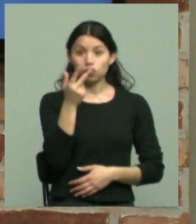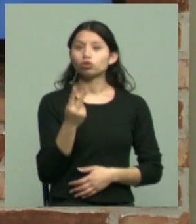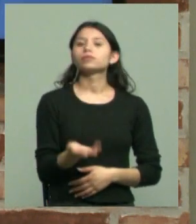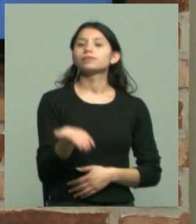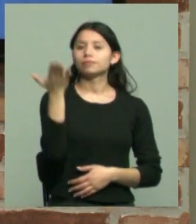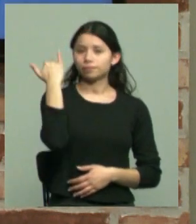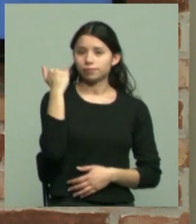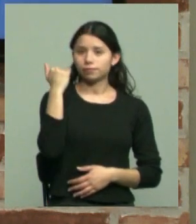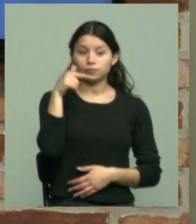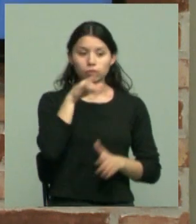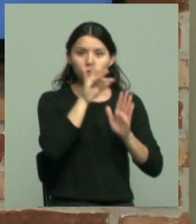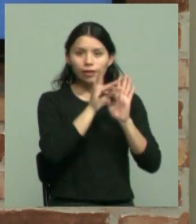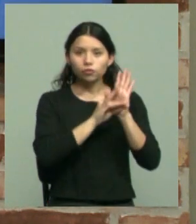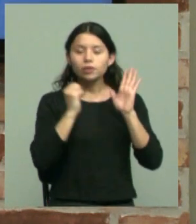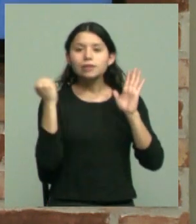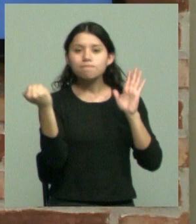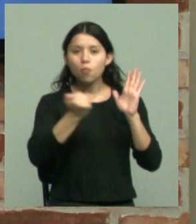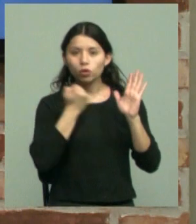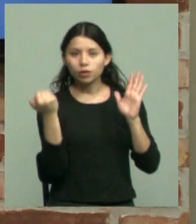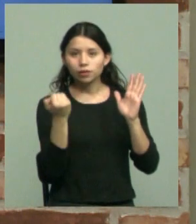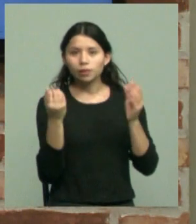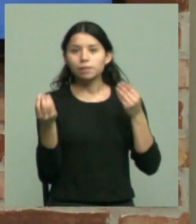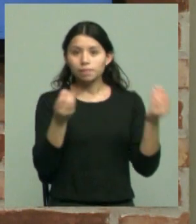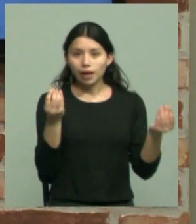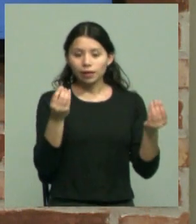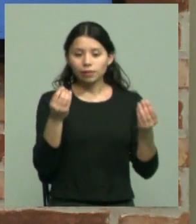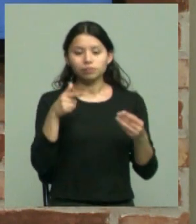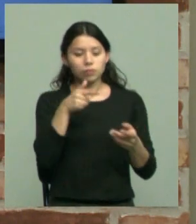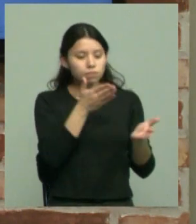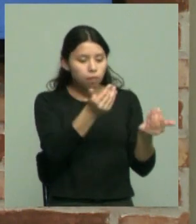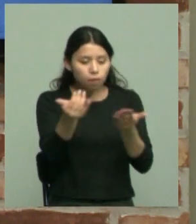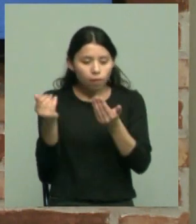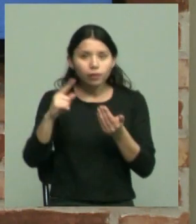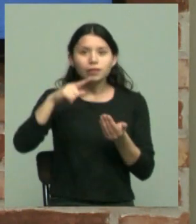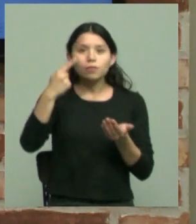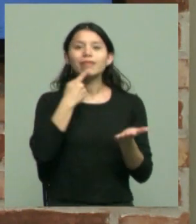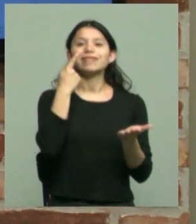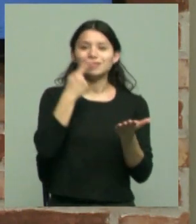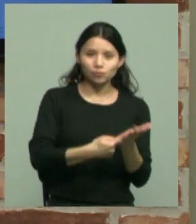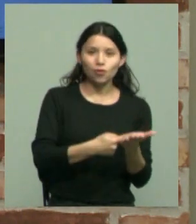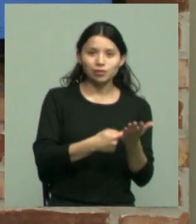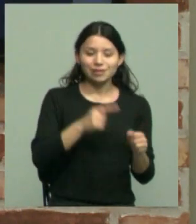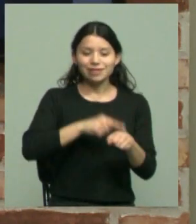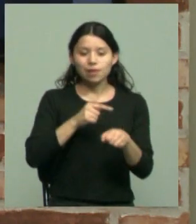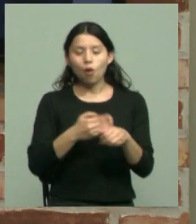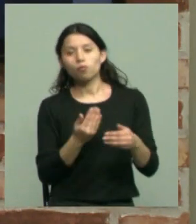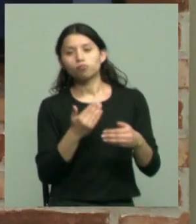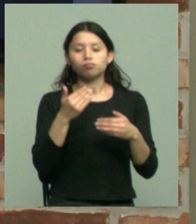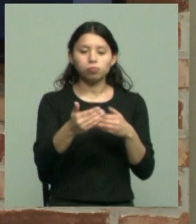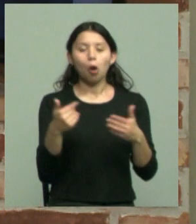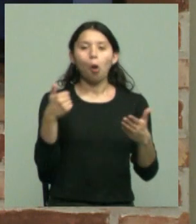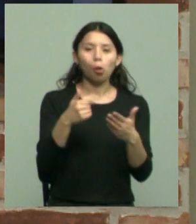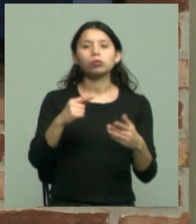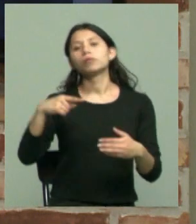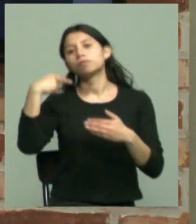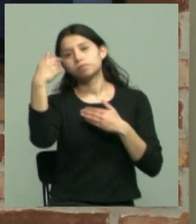son muy importantes para implementar medidas a corto, medio y largo plazo. En este caso también, Claudia, hablábamos de la